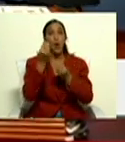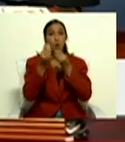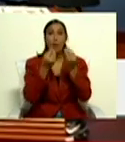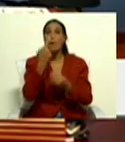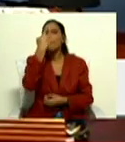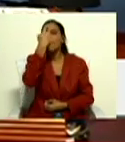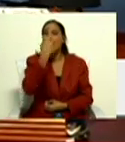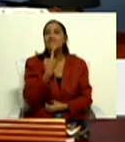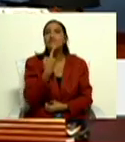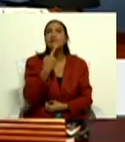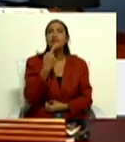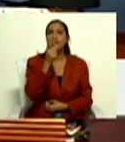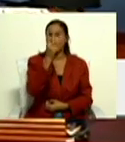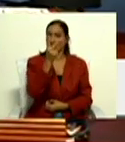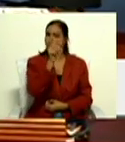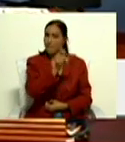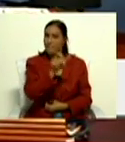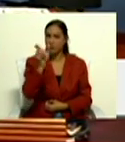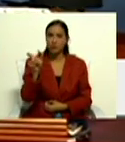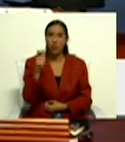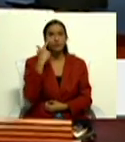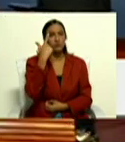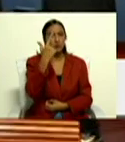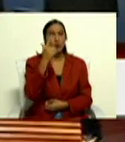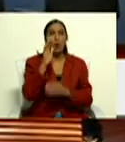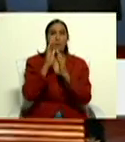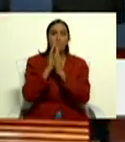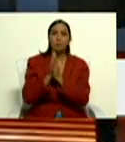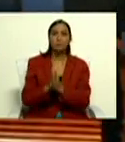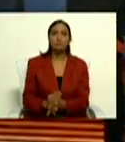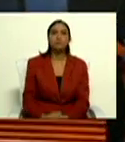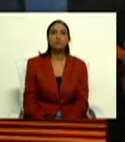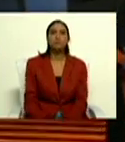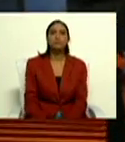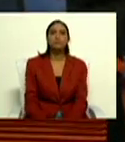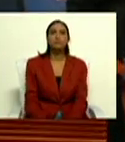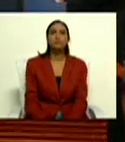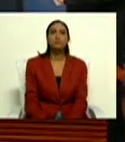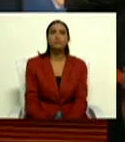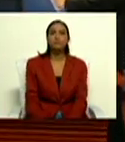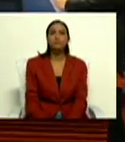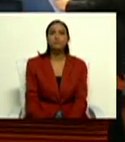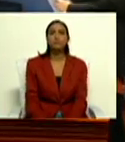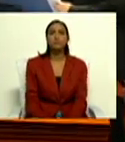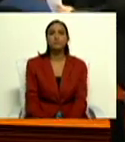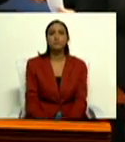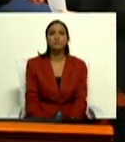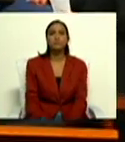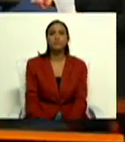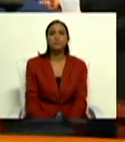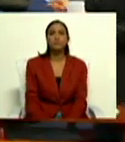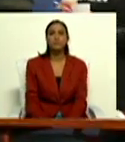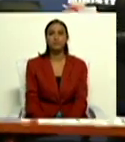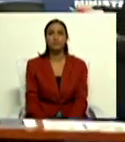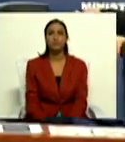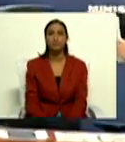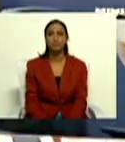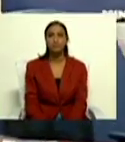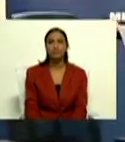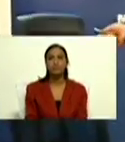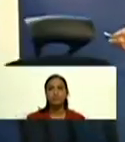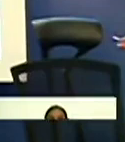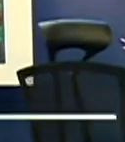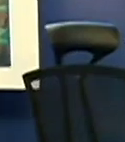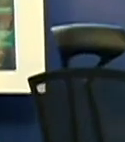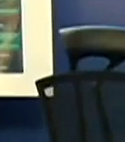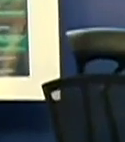estos sujetos. Podemos ver acá, por favor, y en pantalla igualmente podrá observarse los